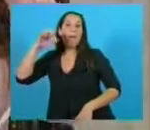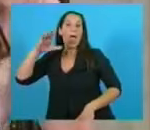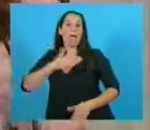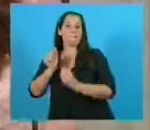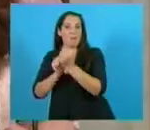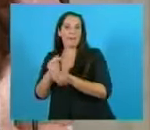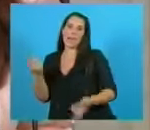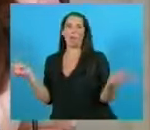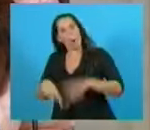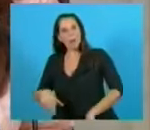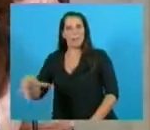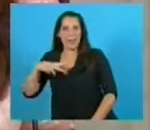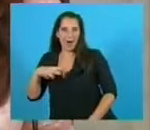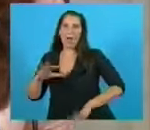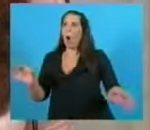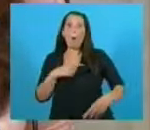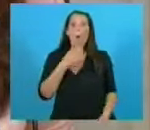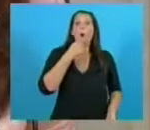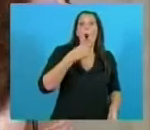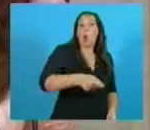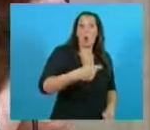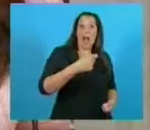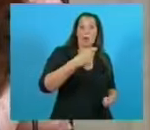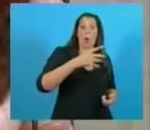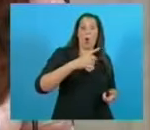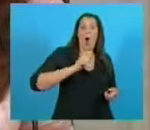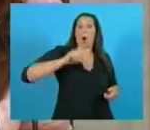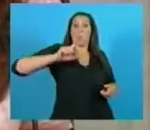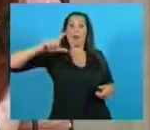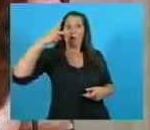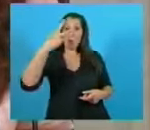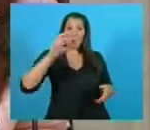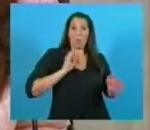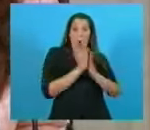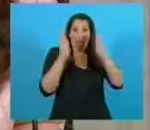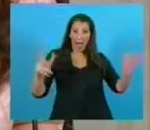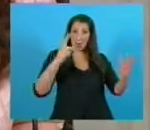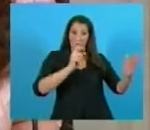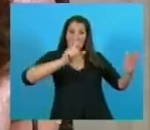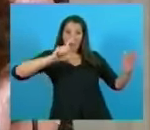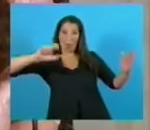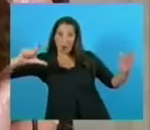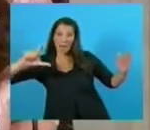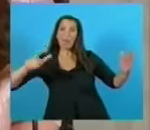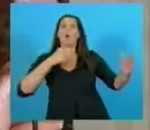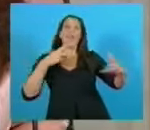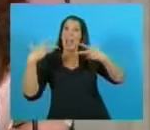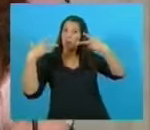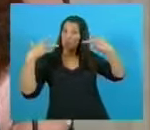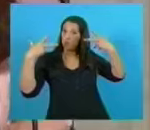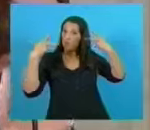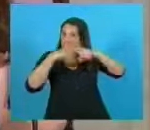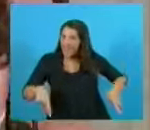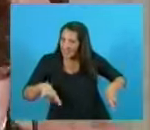negar a los jubilados los dos aumentos anuales con todo lo que esto significa, siendo el último aumento del 38%